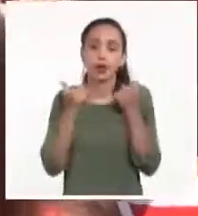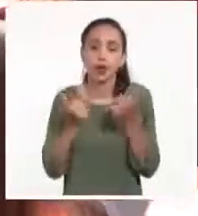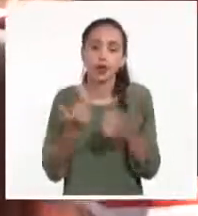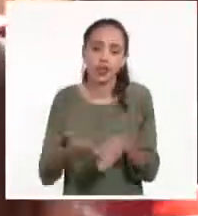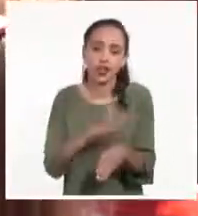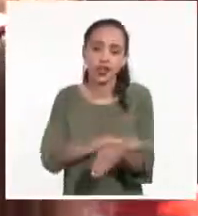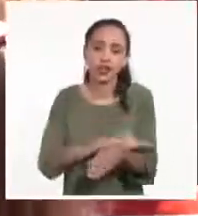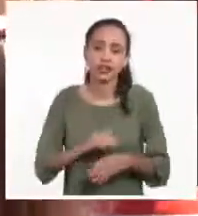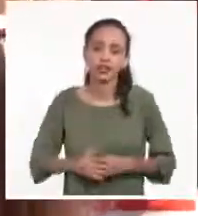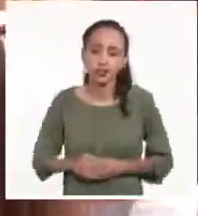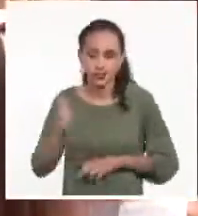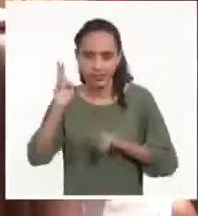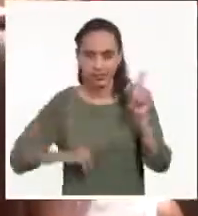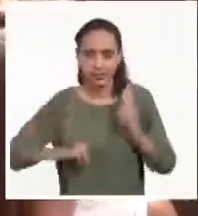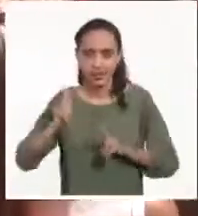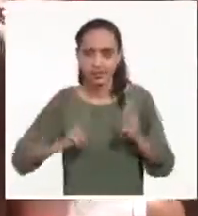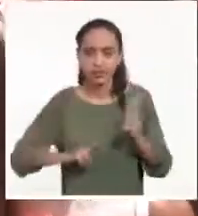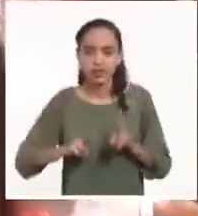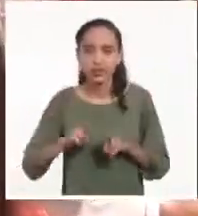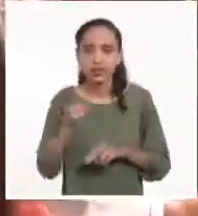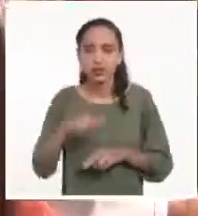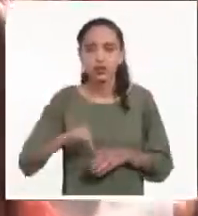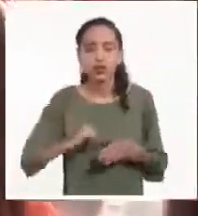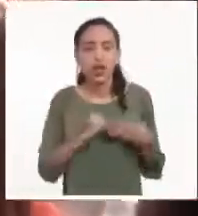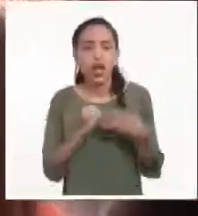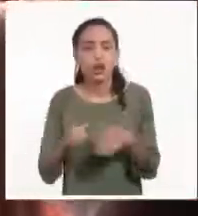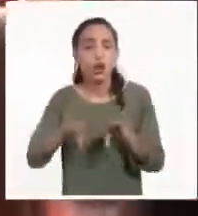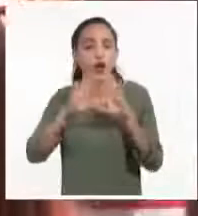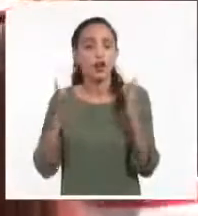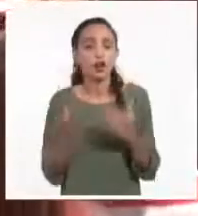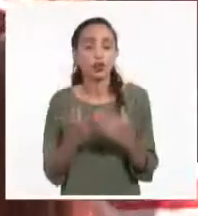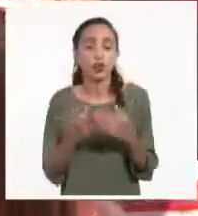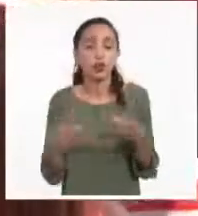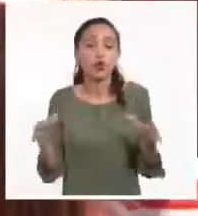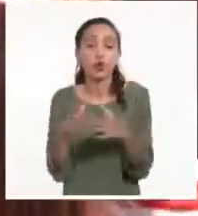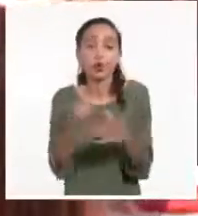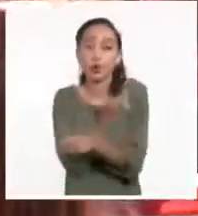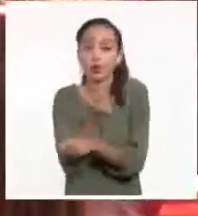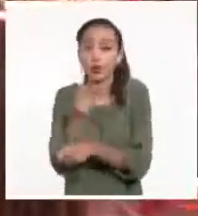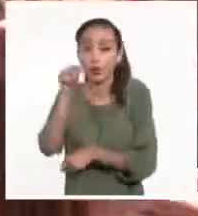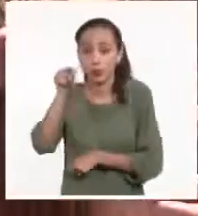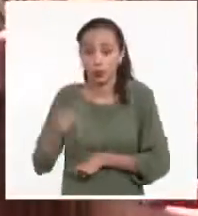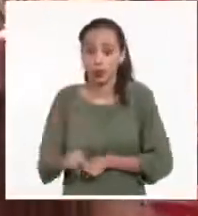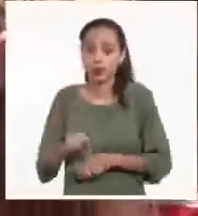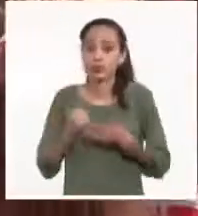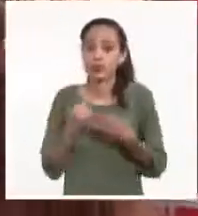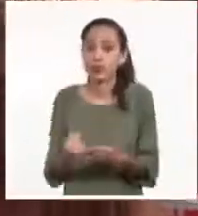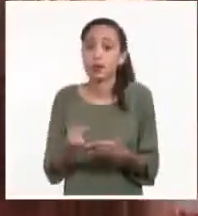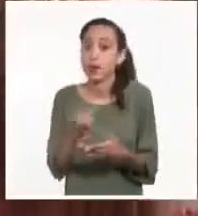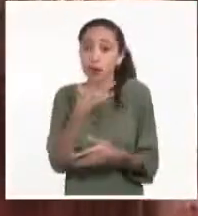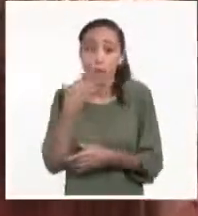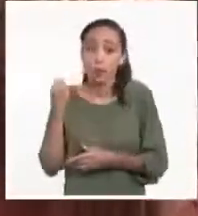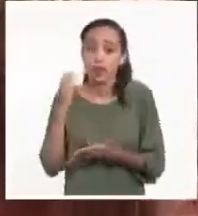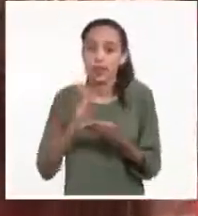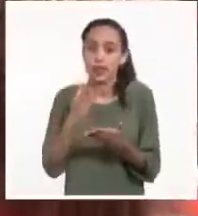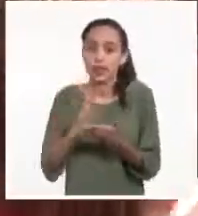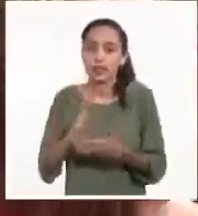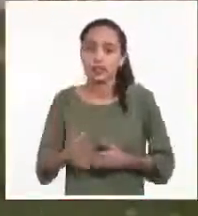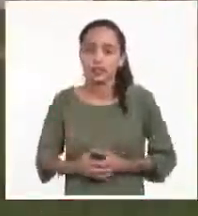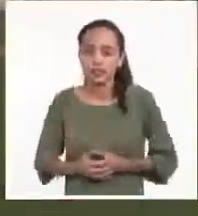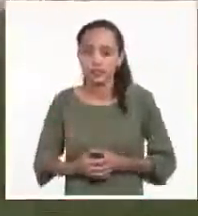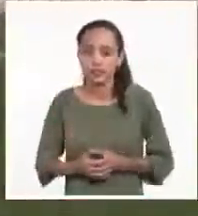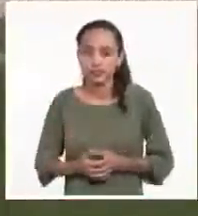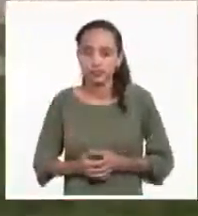ahora. ¿De acuerdo? Y mientras tanto, ustedes ayudan a todo el colectivo maestro para que no perdamos ni una hora de curso y poder